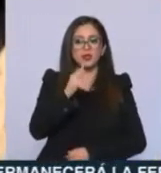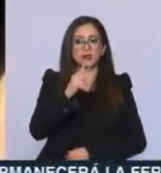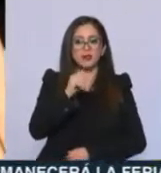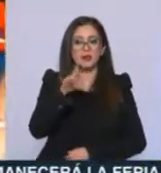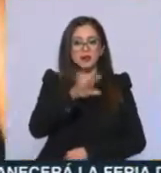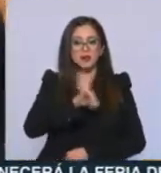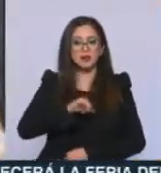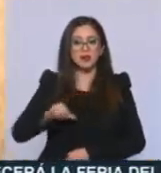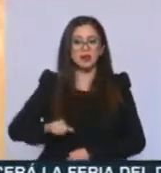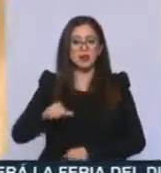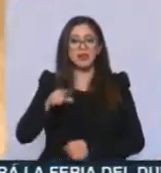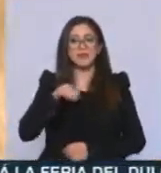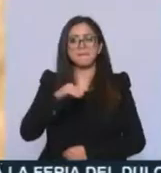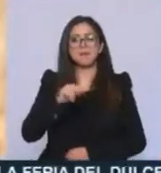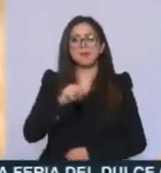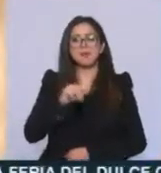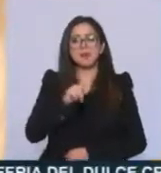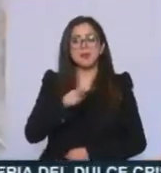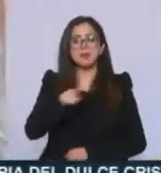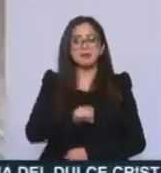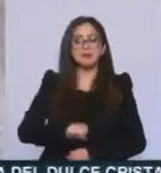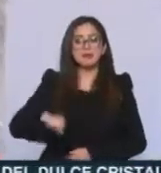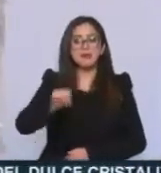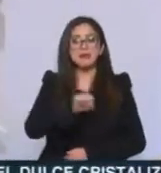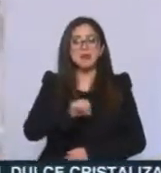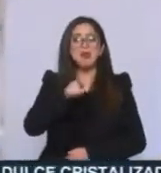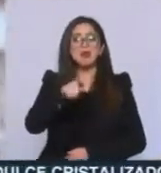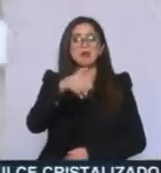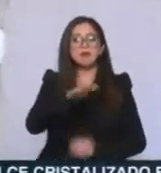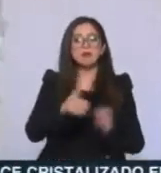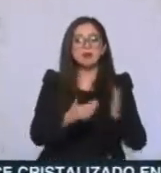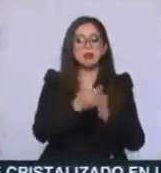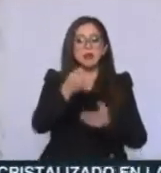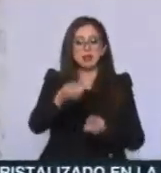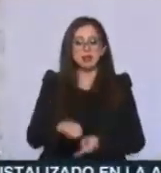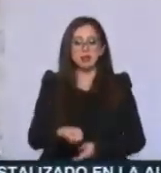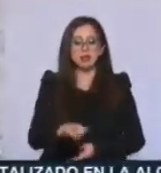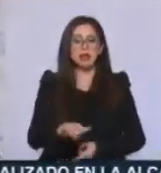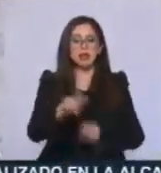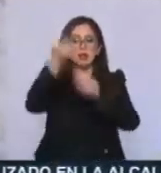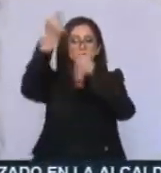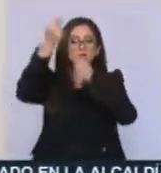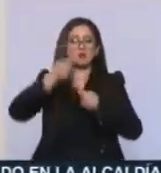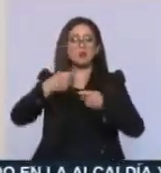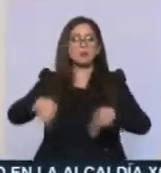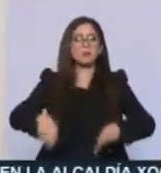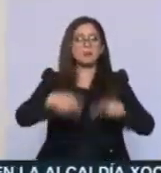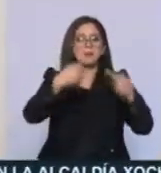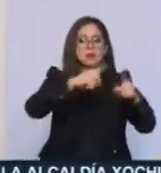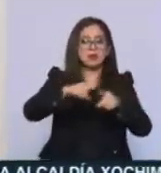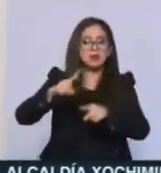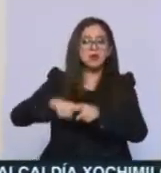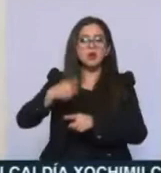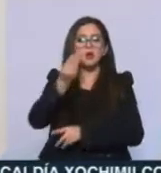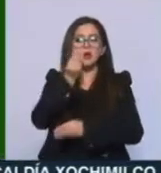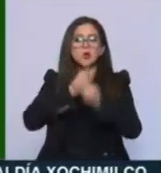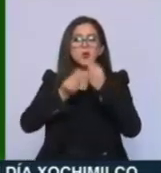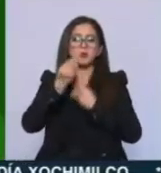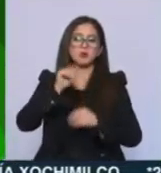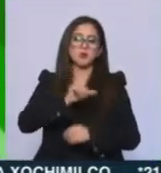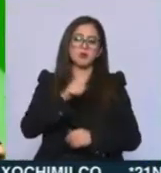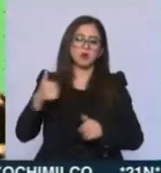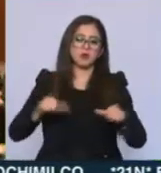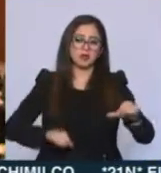Desde las 10 horas de este sábado podrá disfrutar de concursos de canicas, volar papalotes, venta de artesanías, antojitos y más